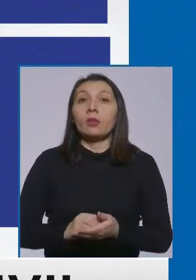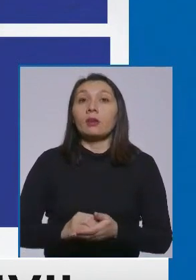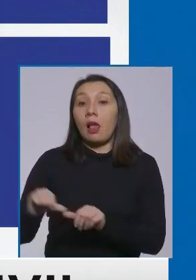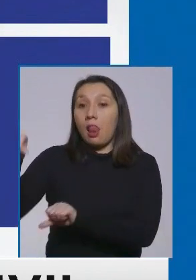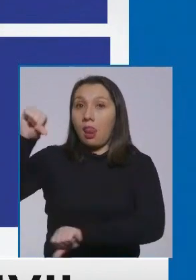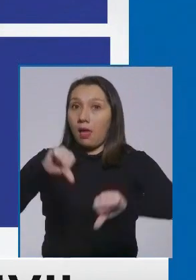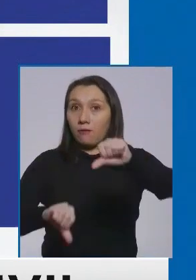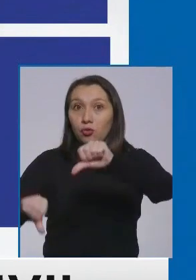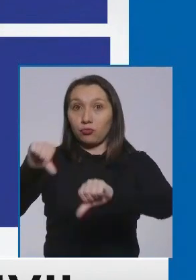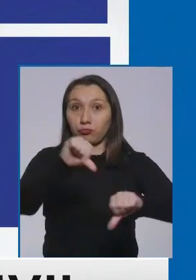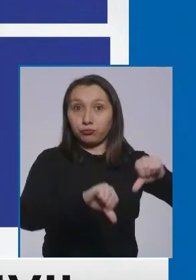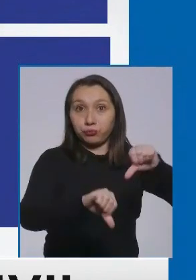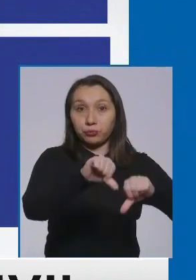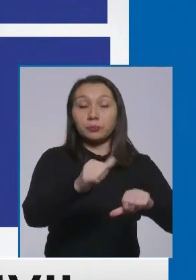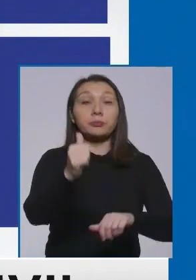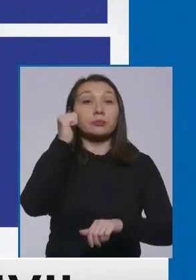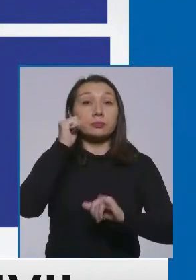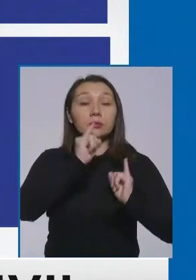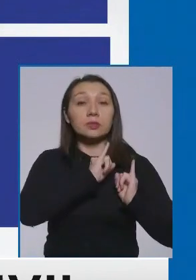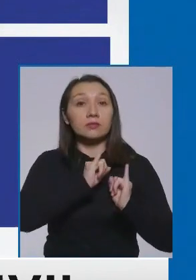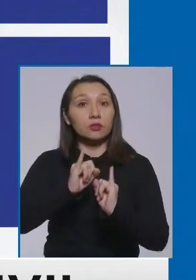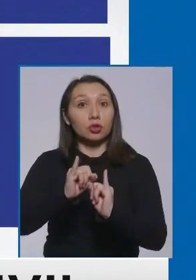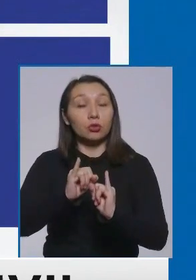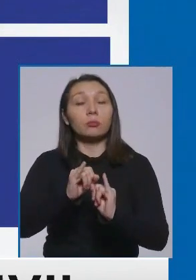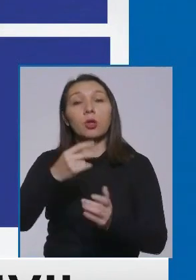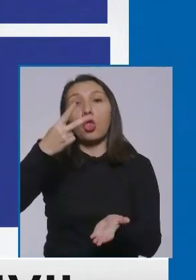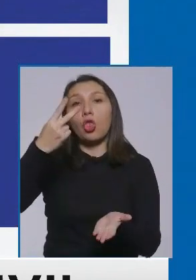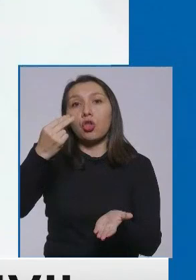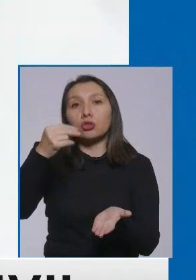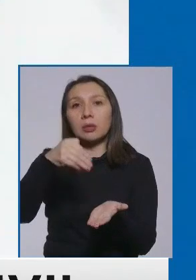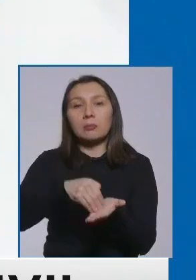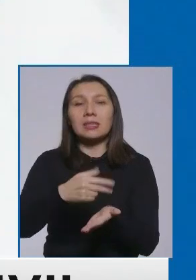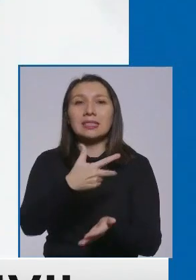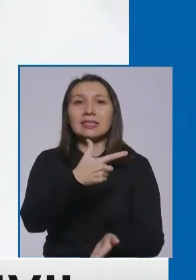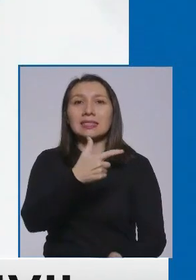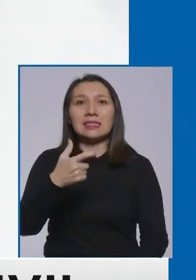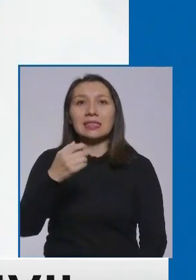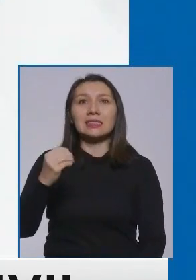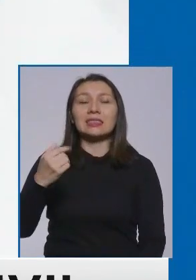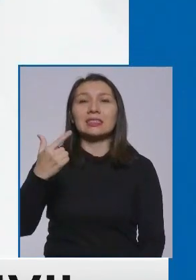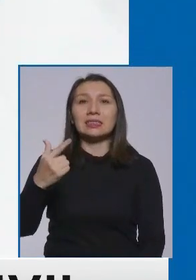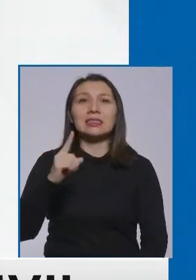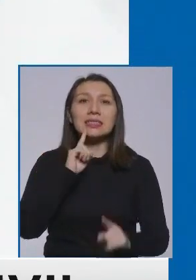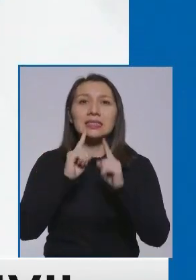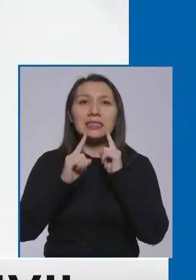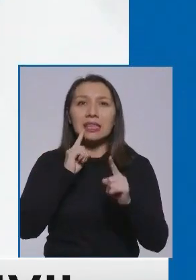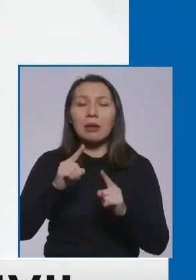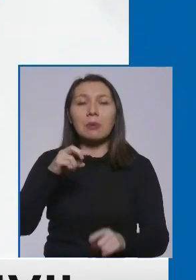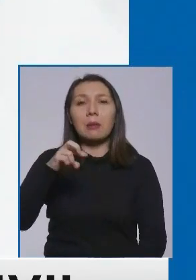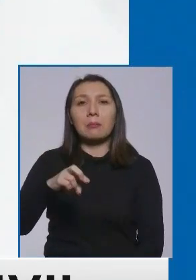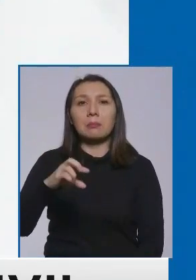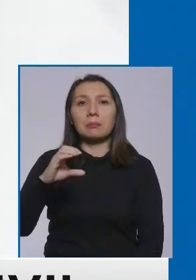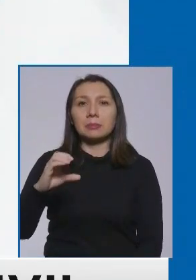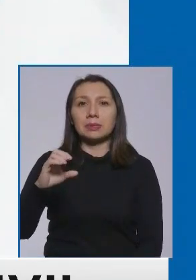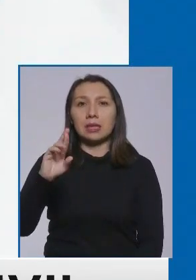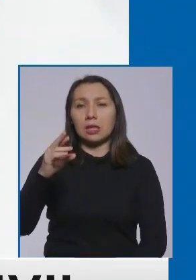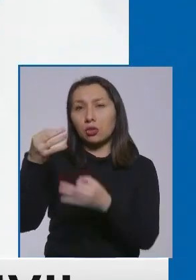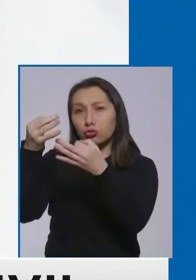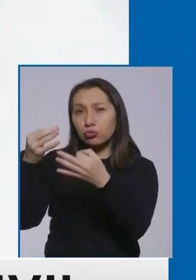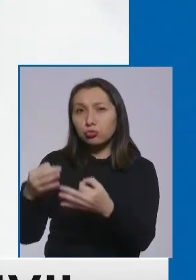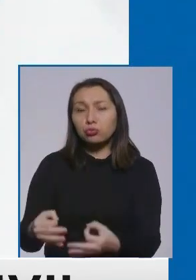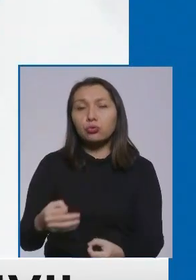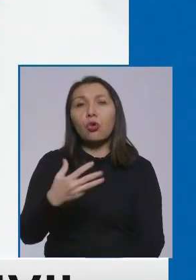de laboratorios de ayer se informaron 12.707 exámenes de pcr lo que alcanza un total